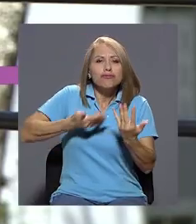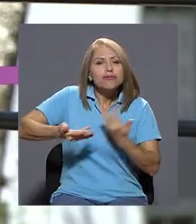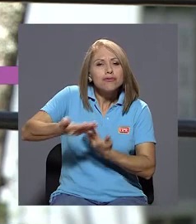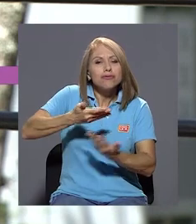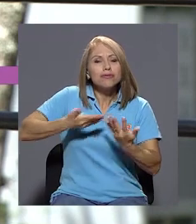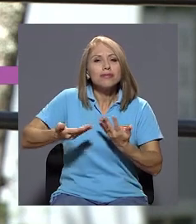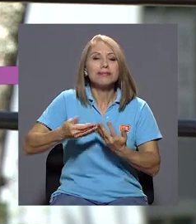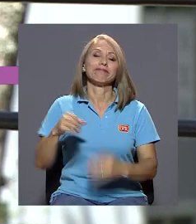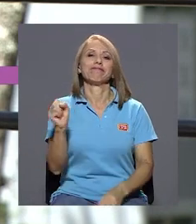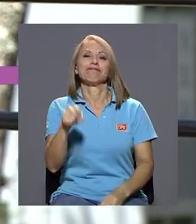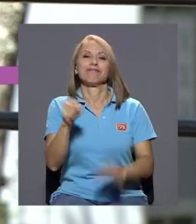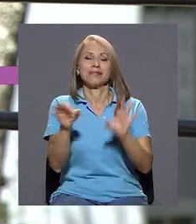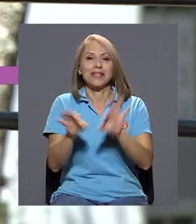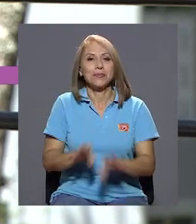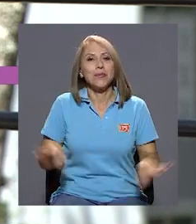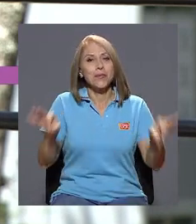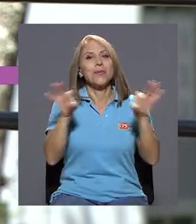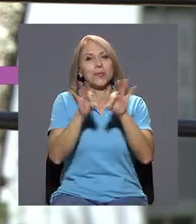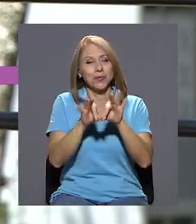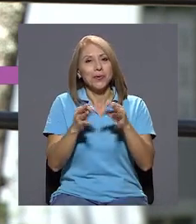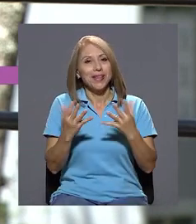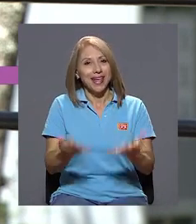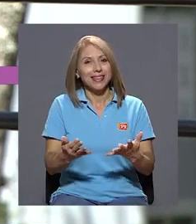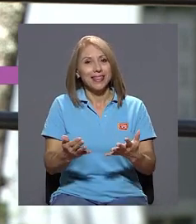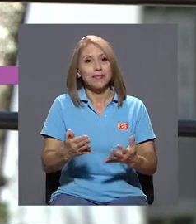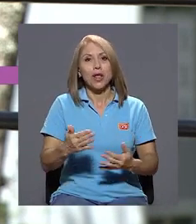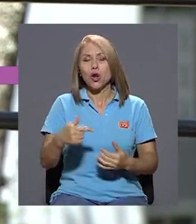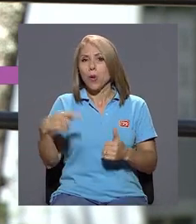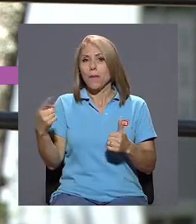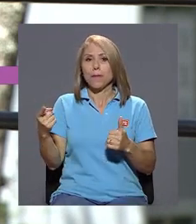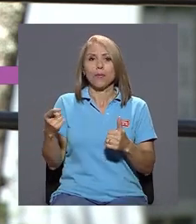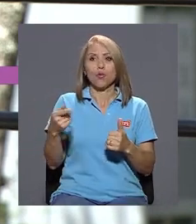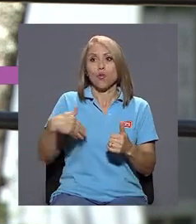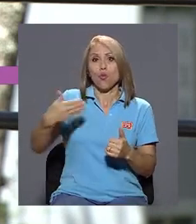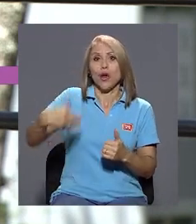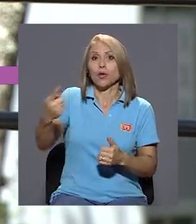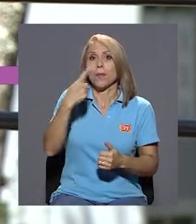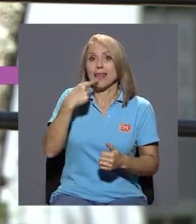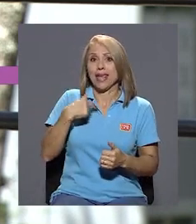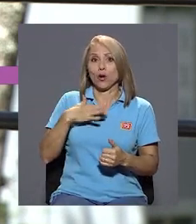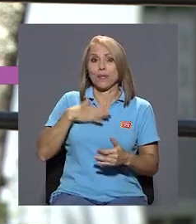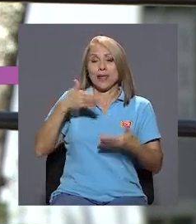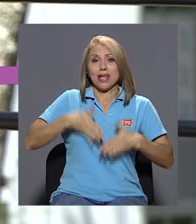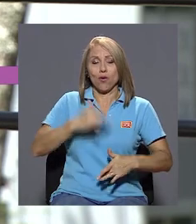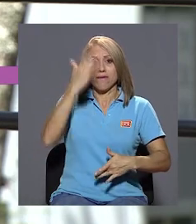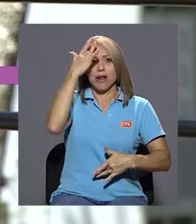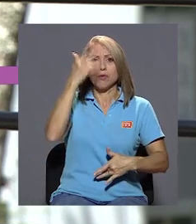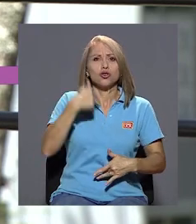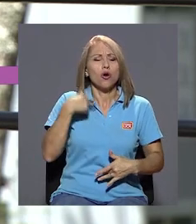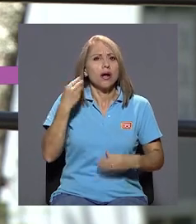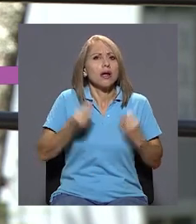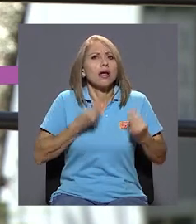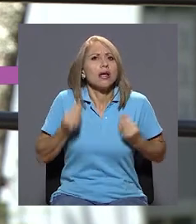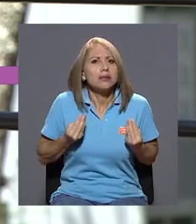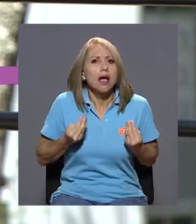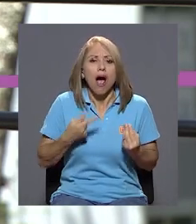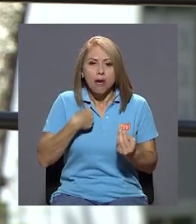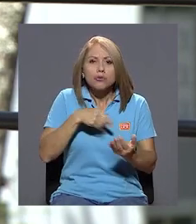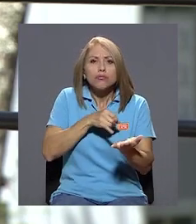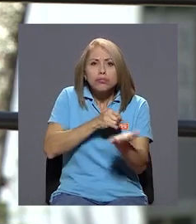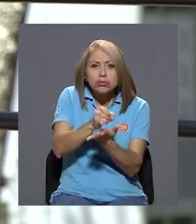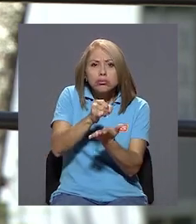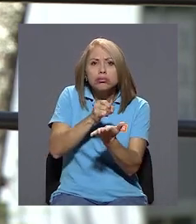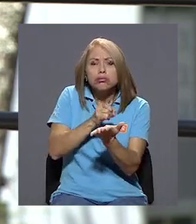Claro. Están pasando. Es muy importante, que era lo que yo te decía, o sea, ¿cuál fue mi primera reacción después del diagnóstico? Me dijo,